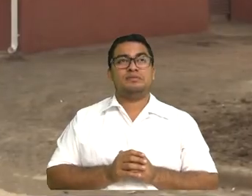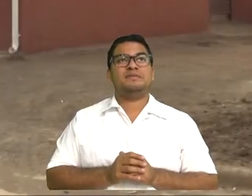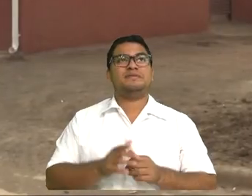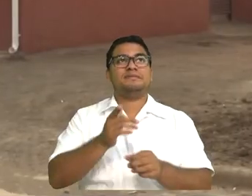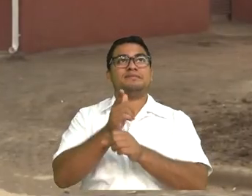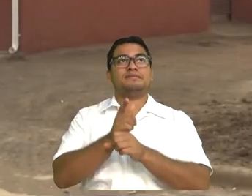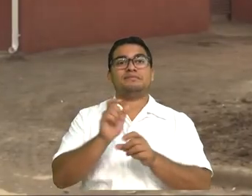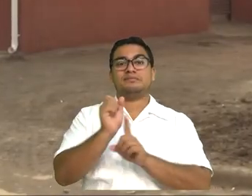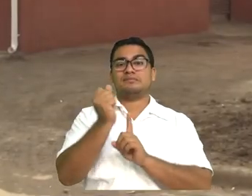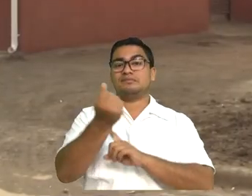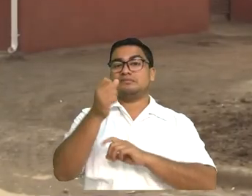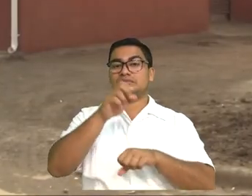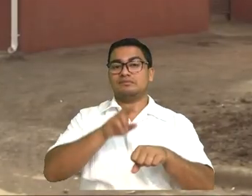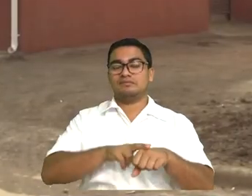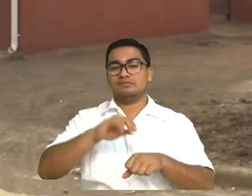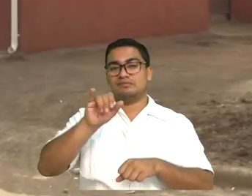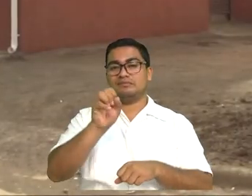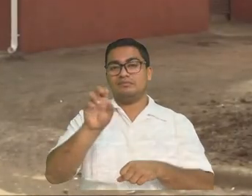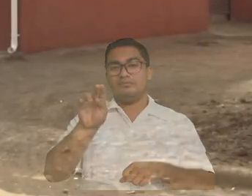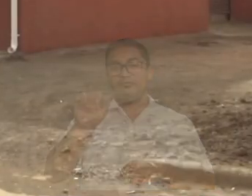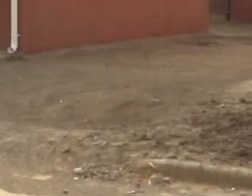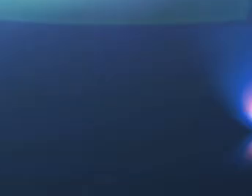canal parlamentario Jonathan Castro.